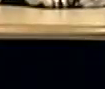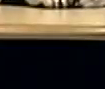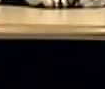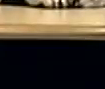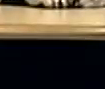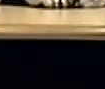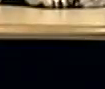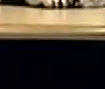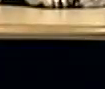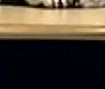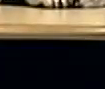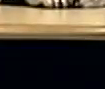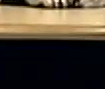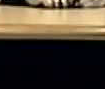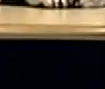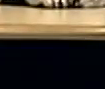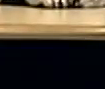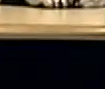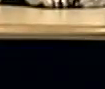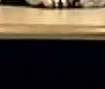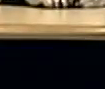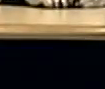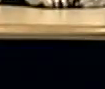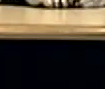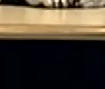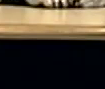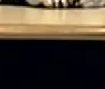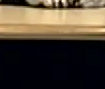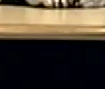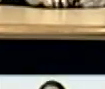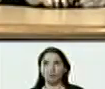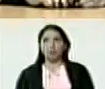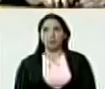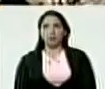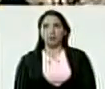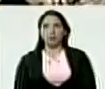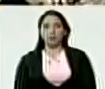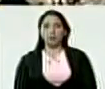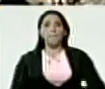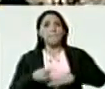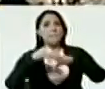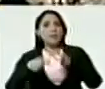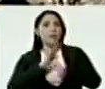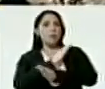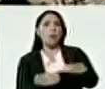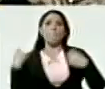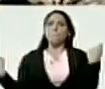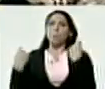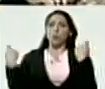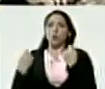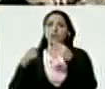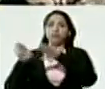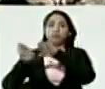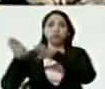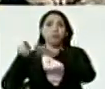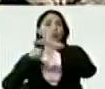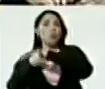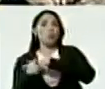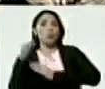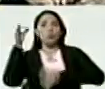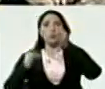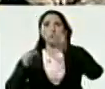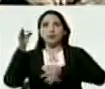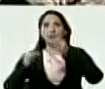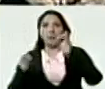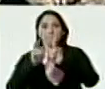Así es, Barry, gracias por el contacto informativo que establecemos a esta hora desde la sede del Ministerio del Poder Popular para Relaciones Interiores, Justicia y Paz,